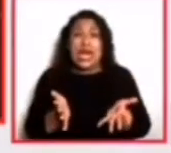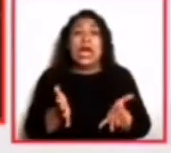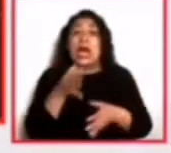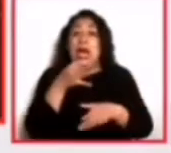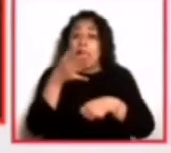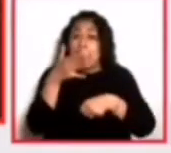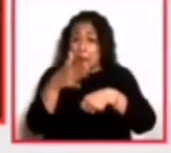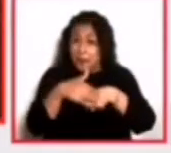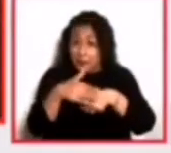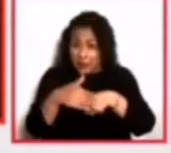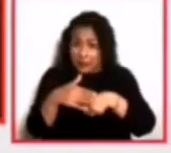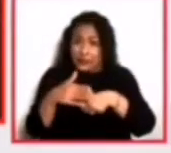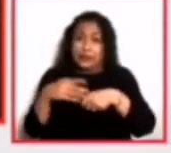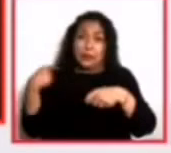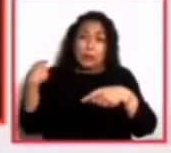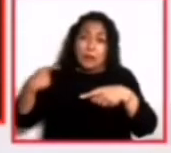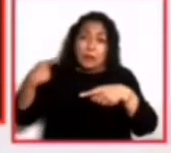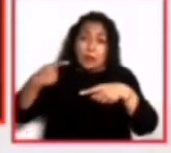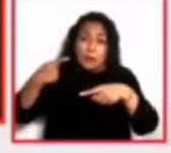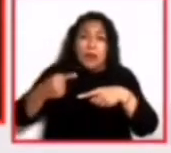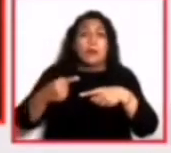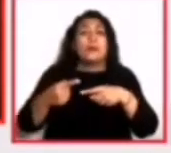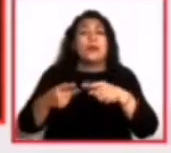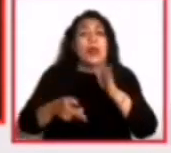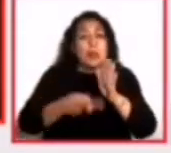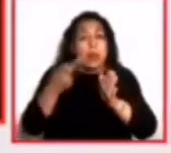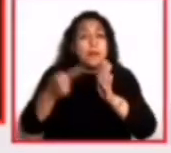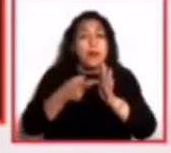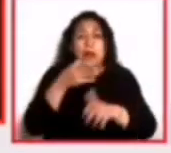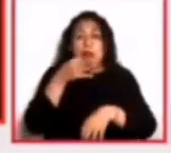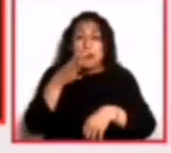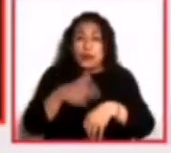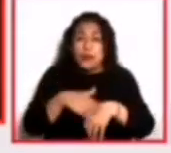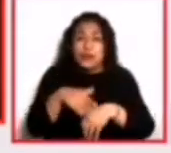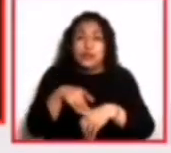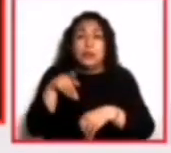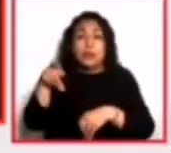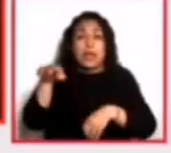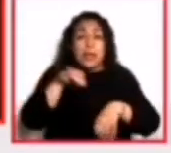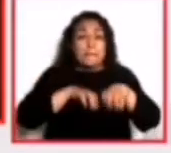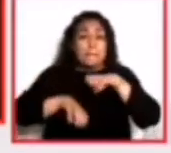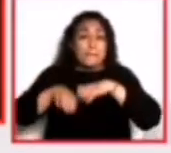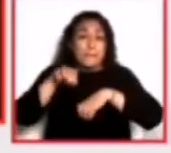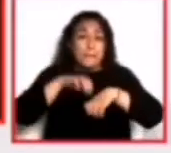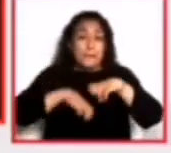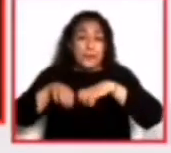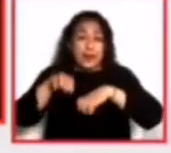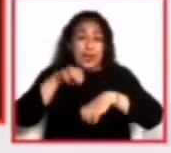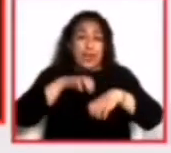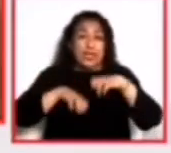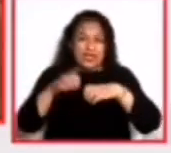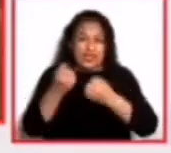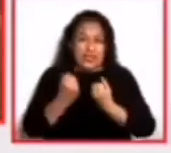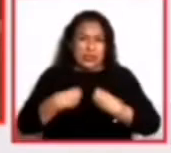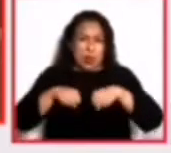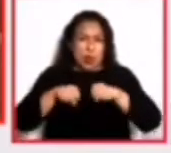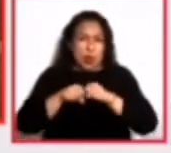anunciado durante varios tiempos, en donde la empresa aseguradora